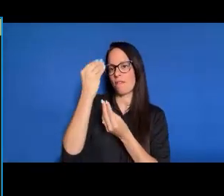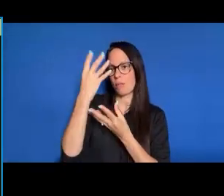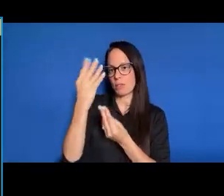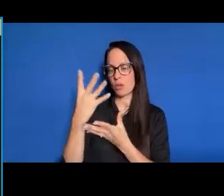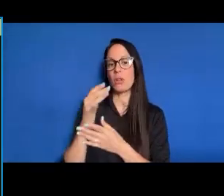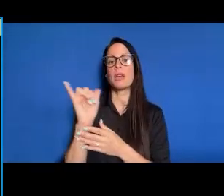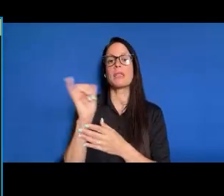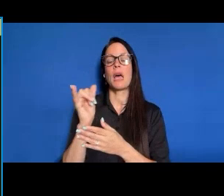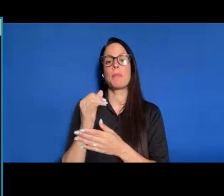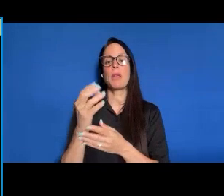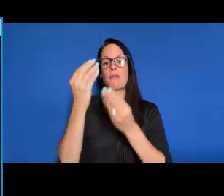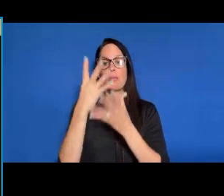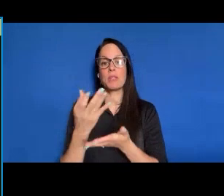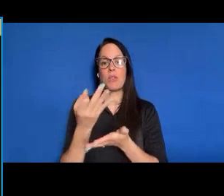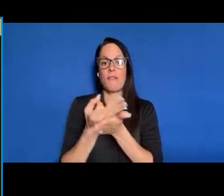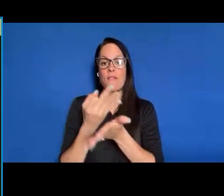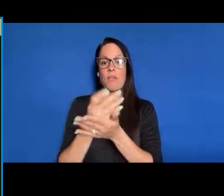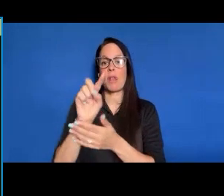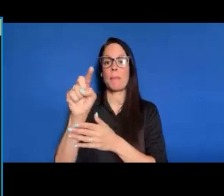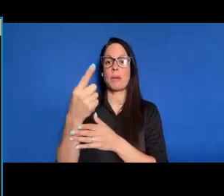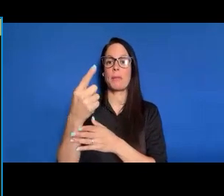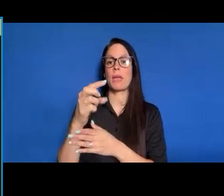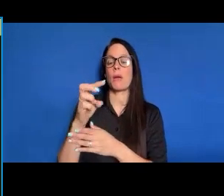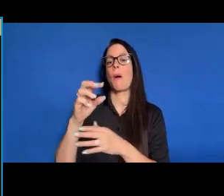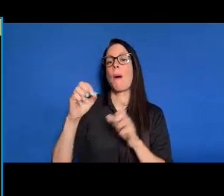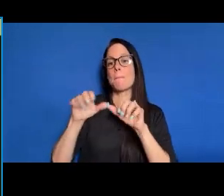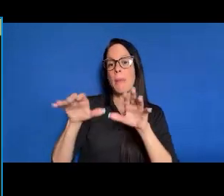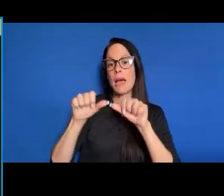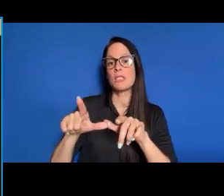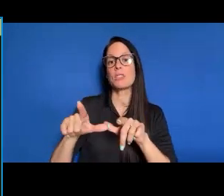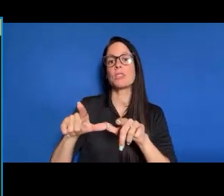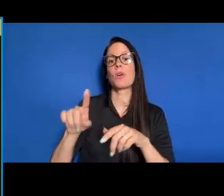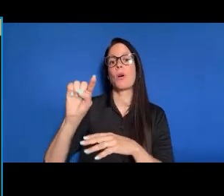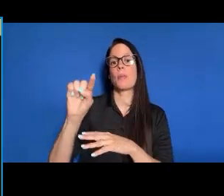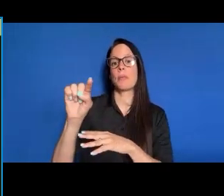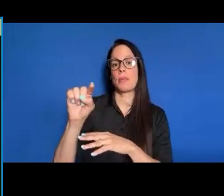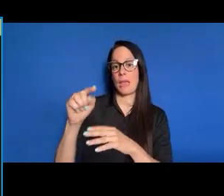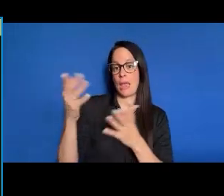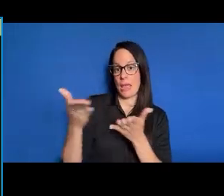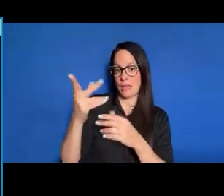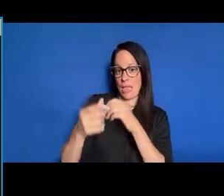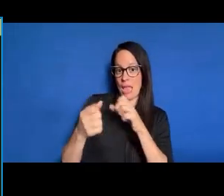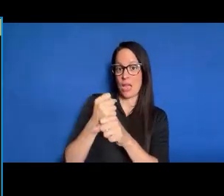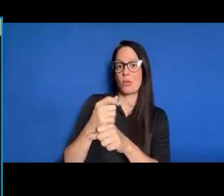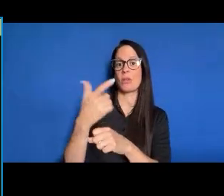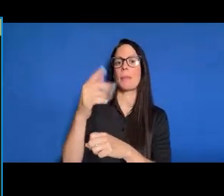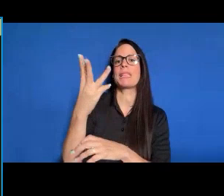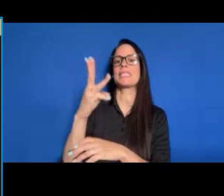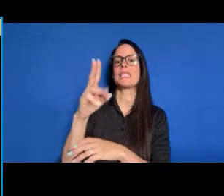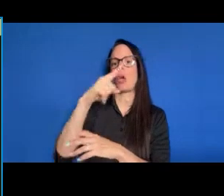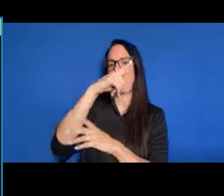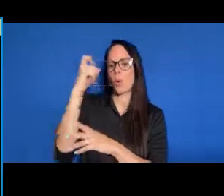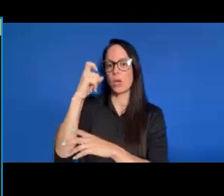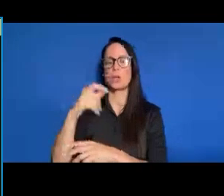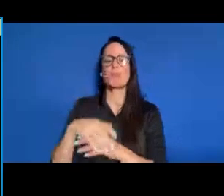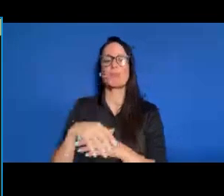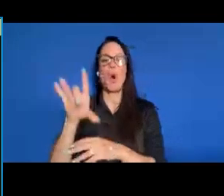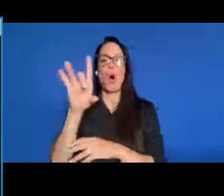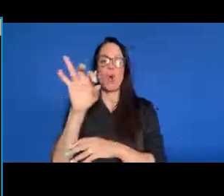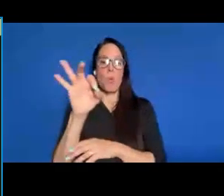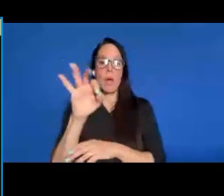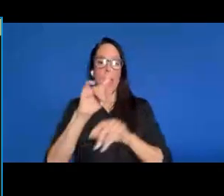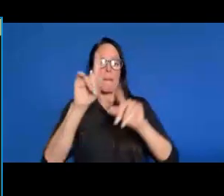recibidos en el periodo del 1 de marzo al 2024 al 16 de junio de este año. 11, preguntas, comentarios, recomendaciones. Y 12,